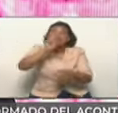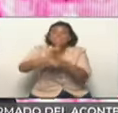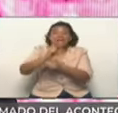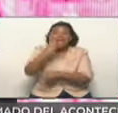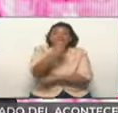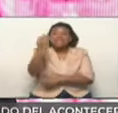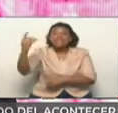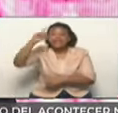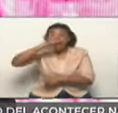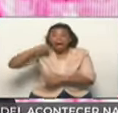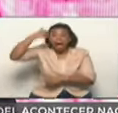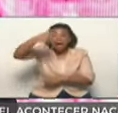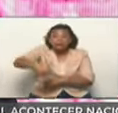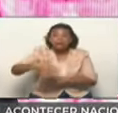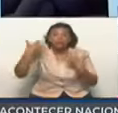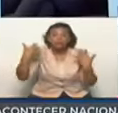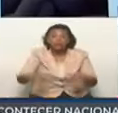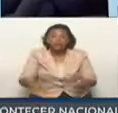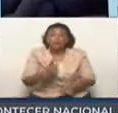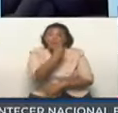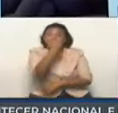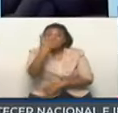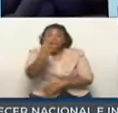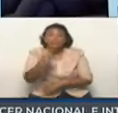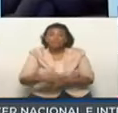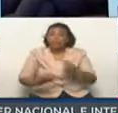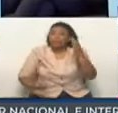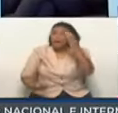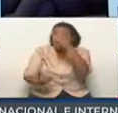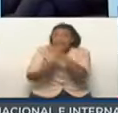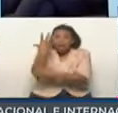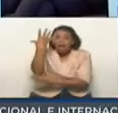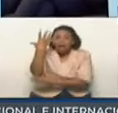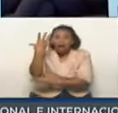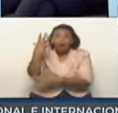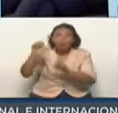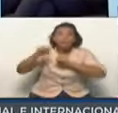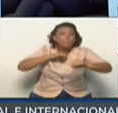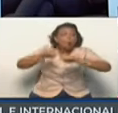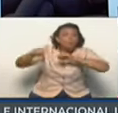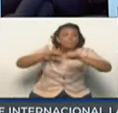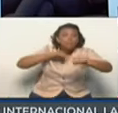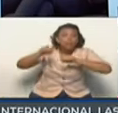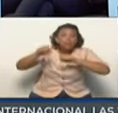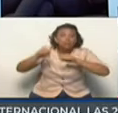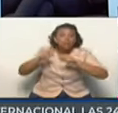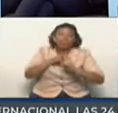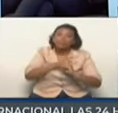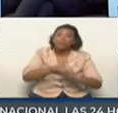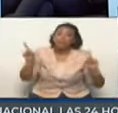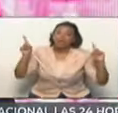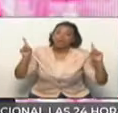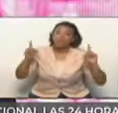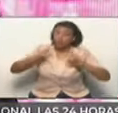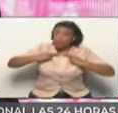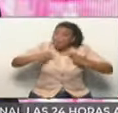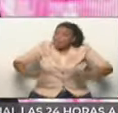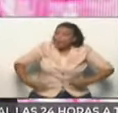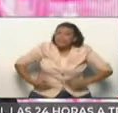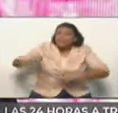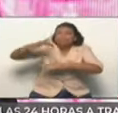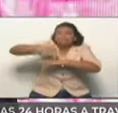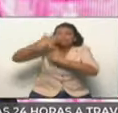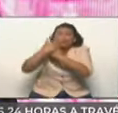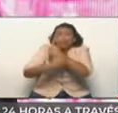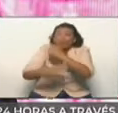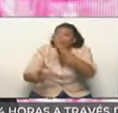100 años, Miguel Ángel, nace un movimiento de la humanidad con